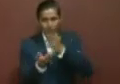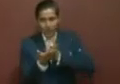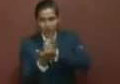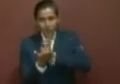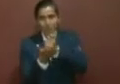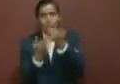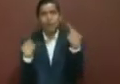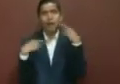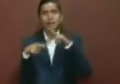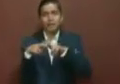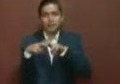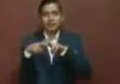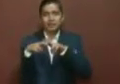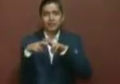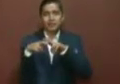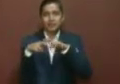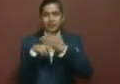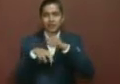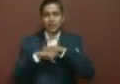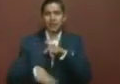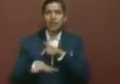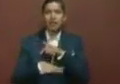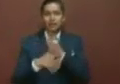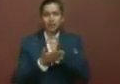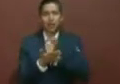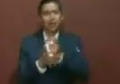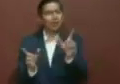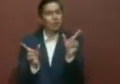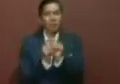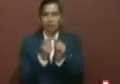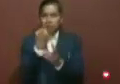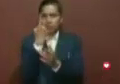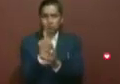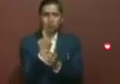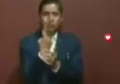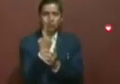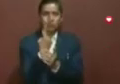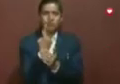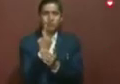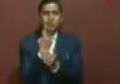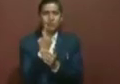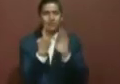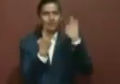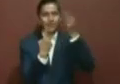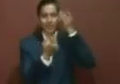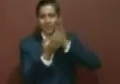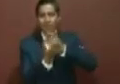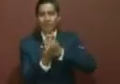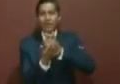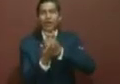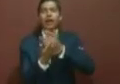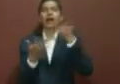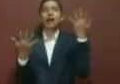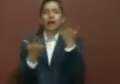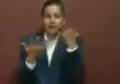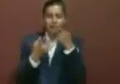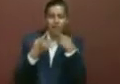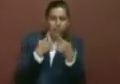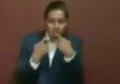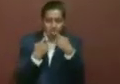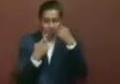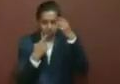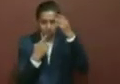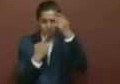nómina, para que sea solo una nómina. Entonces estamos trabajando para ver cómo se arregla